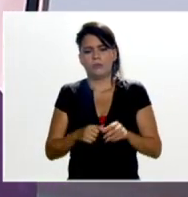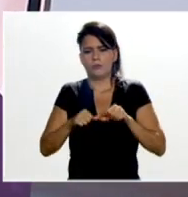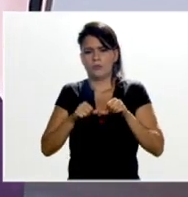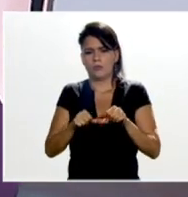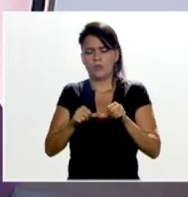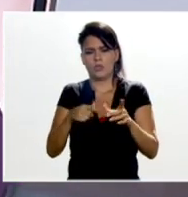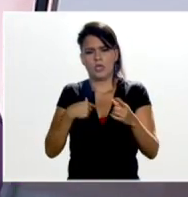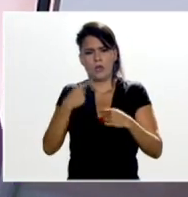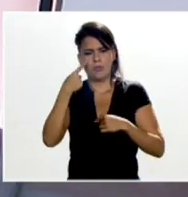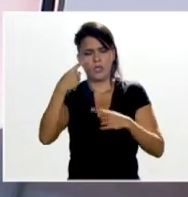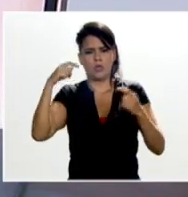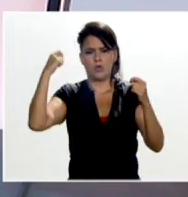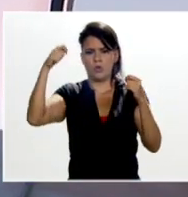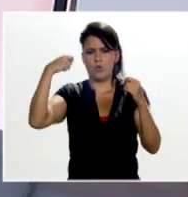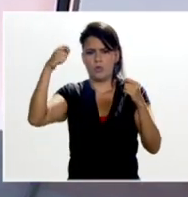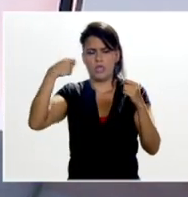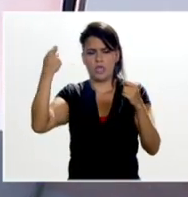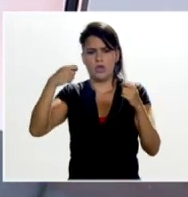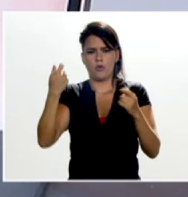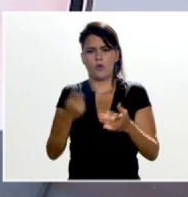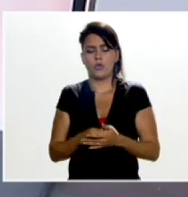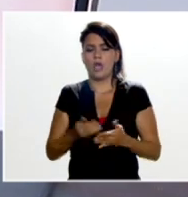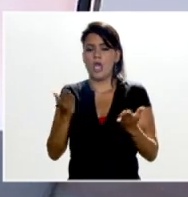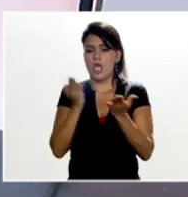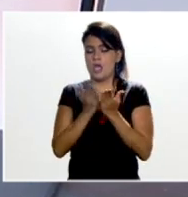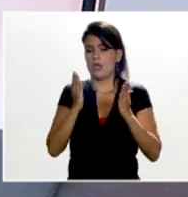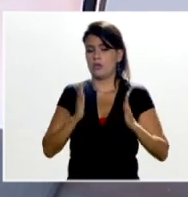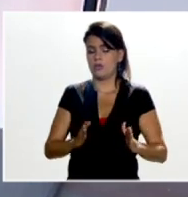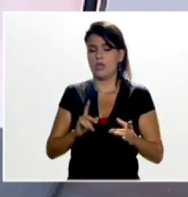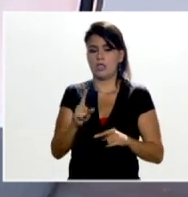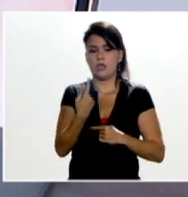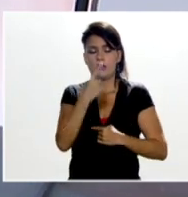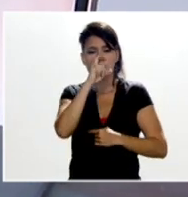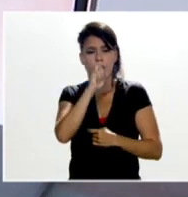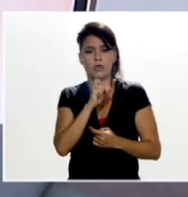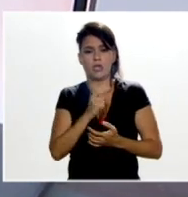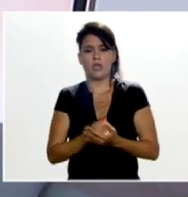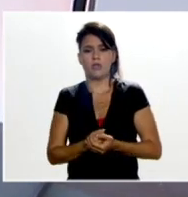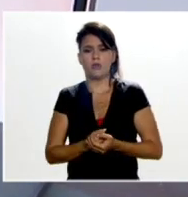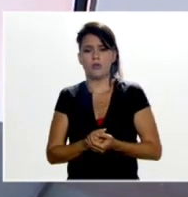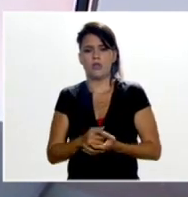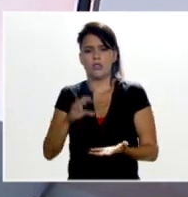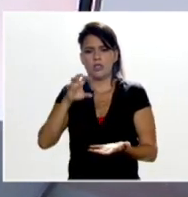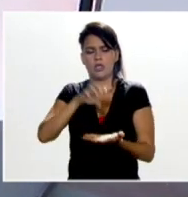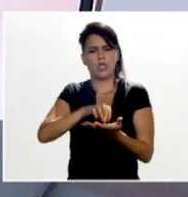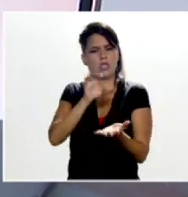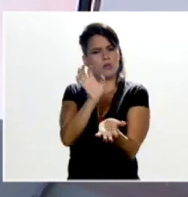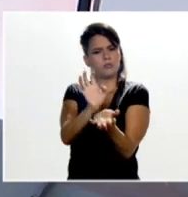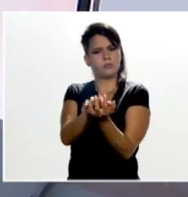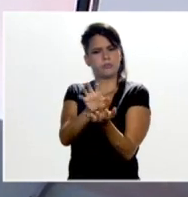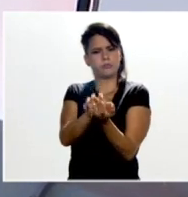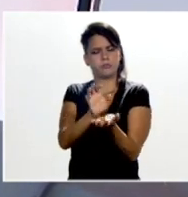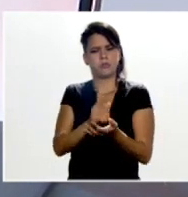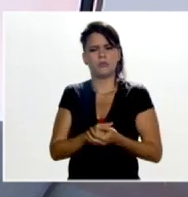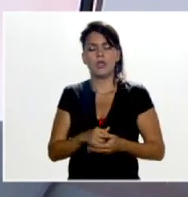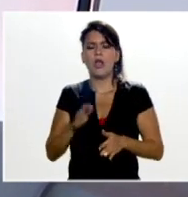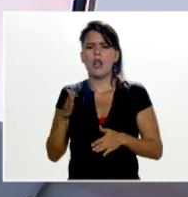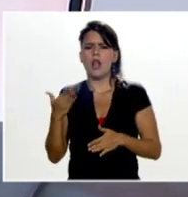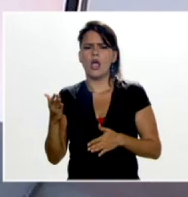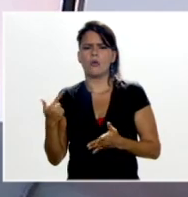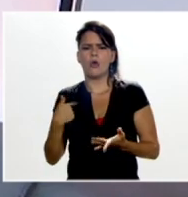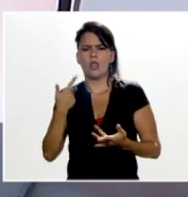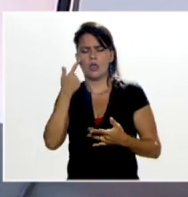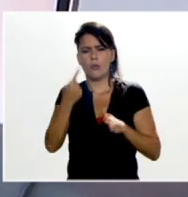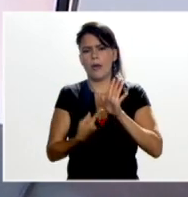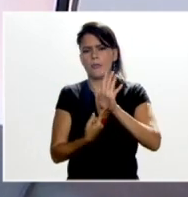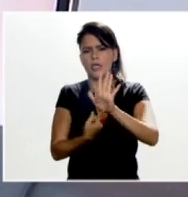continúen viendo un video de una estudiante de primer año del estado Nueva Esparta, la cual nos